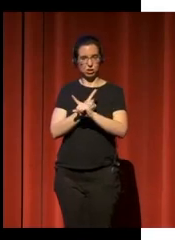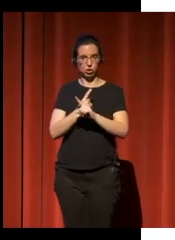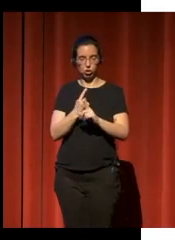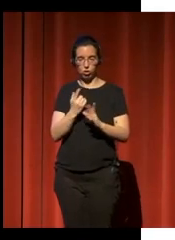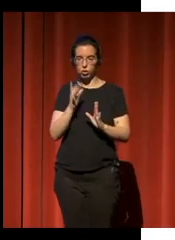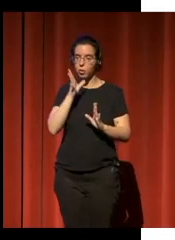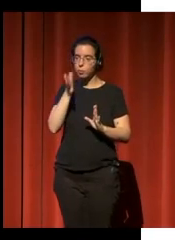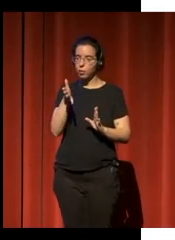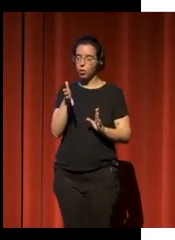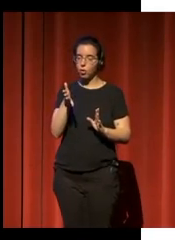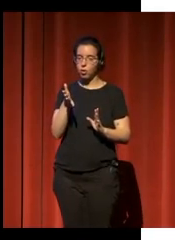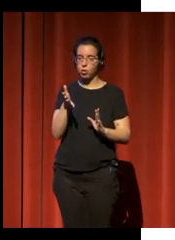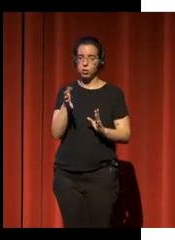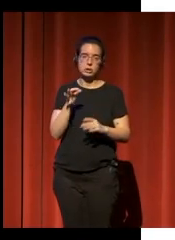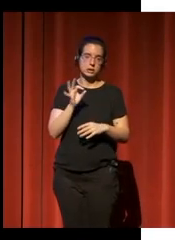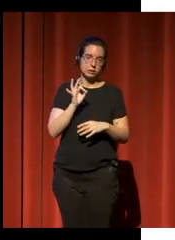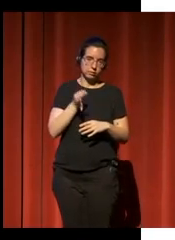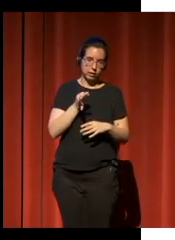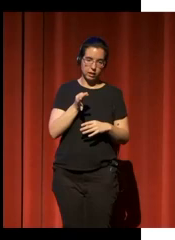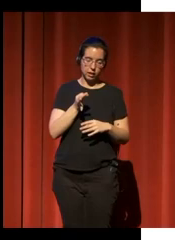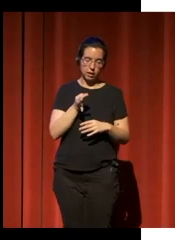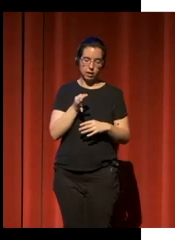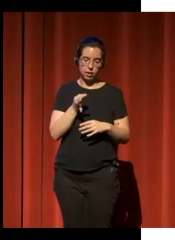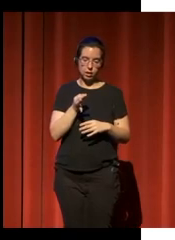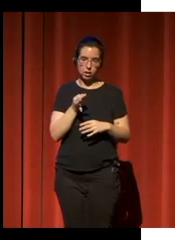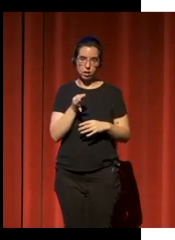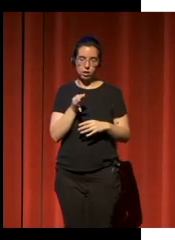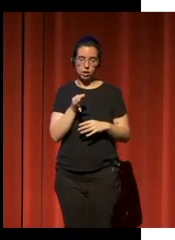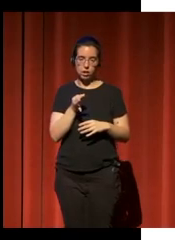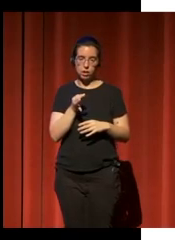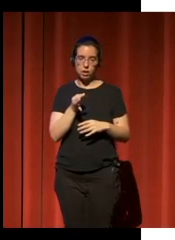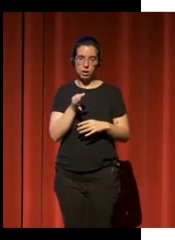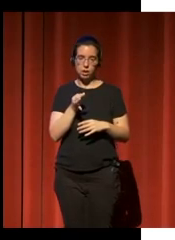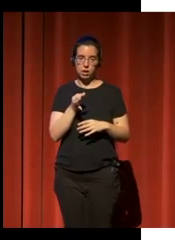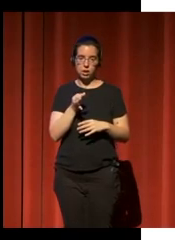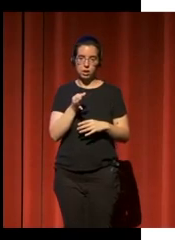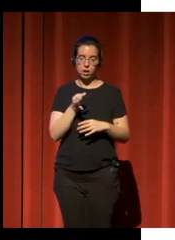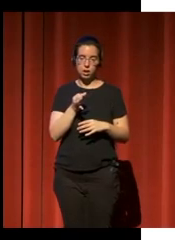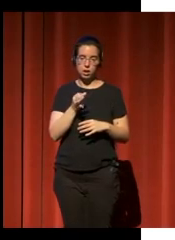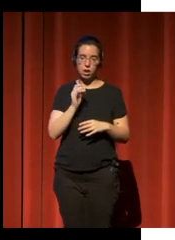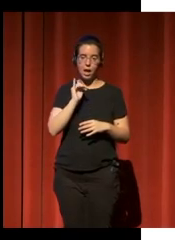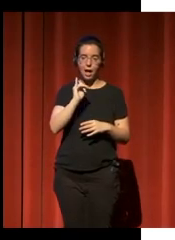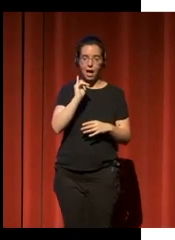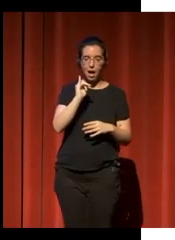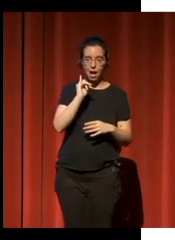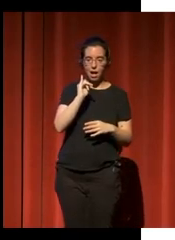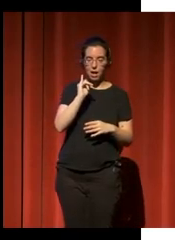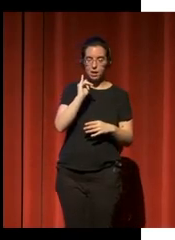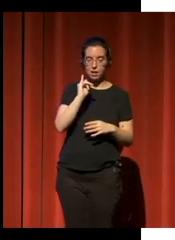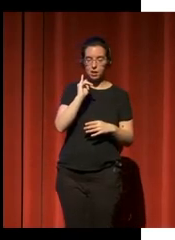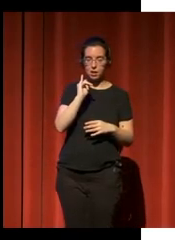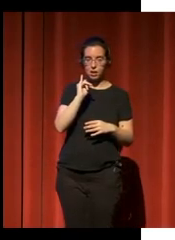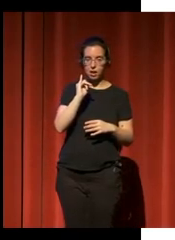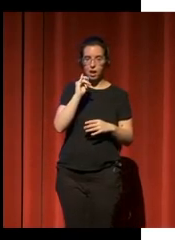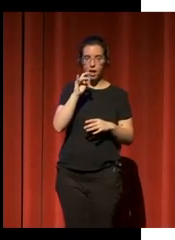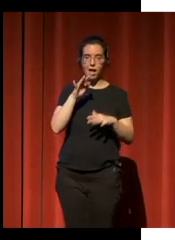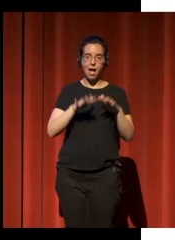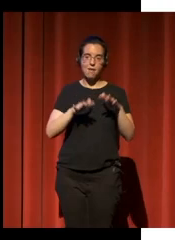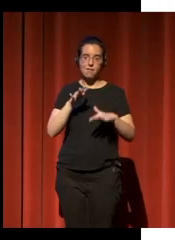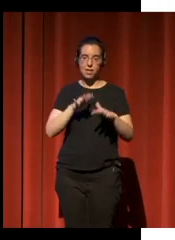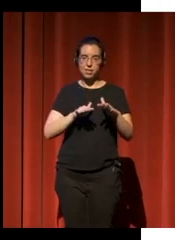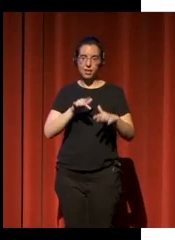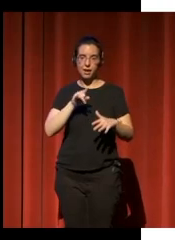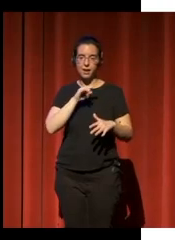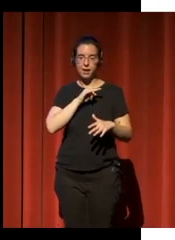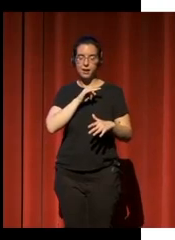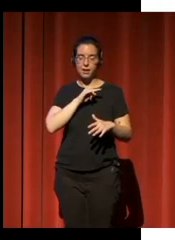por un lado está claro que digamos hay un poco hay concepciones un poco más más blandas o más